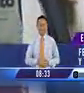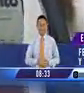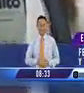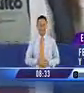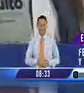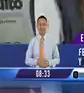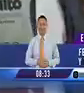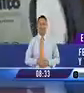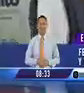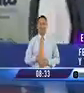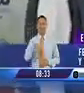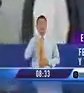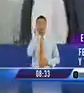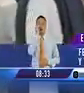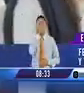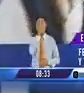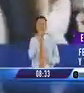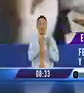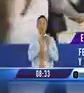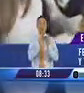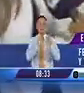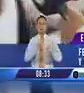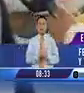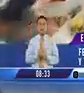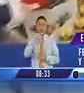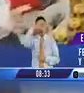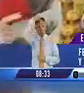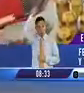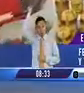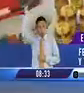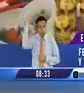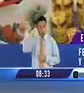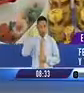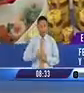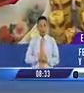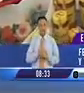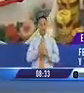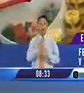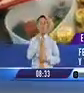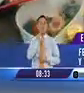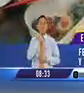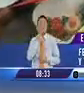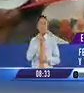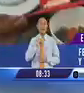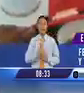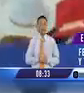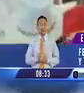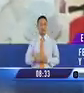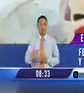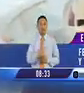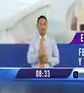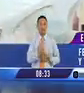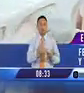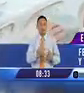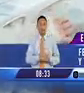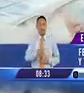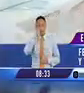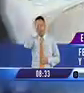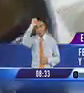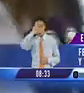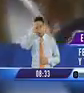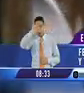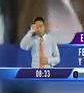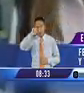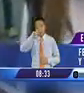tenemos arreglitos de flores y duendes. Tenemos productos de miel, tenemos el productor de miel. Y también tenemos los sombreros